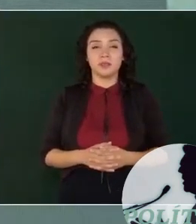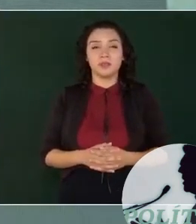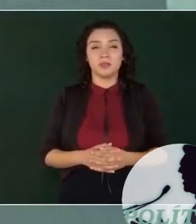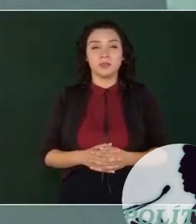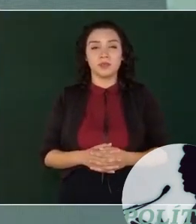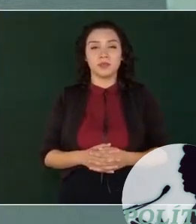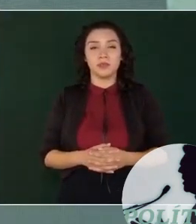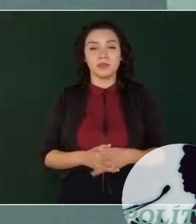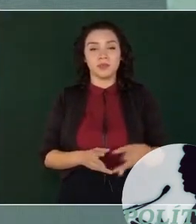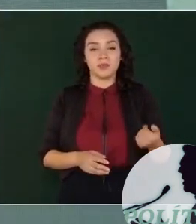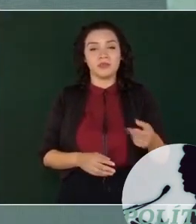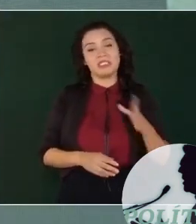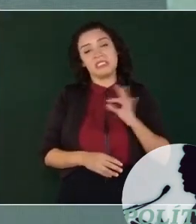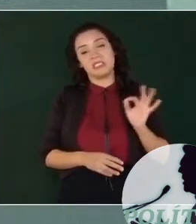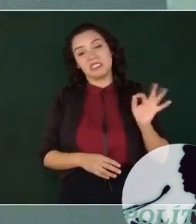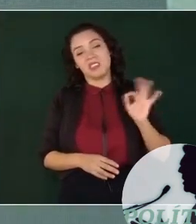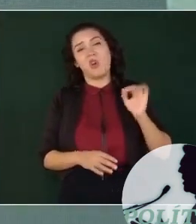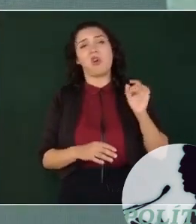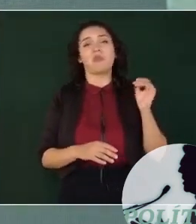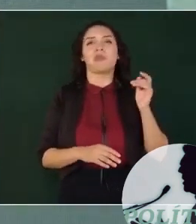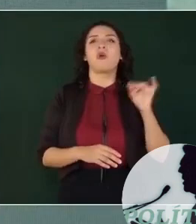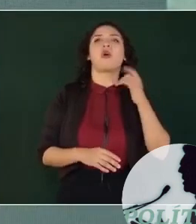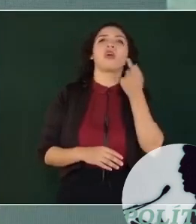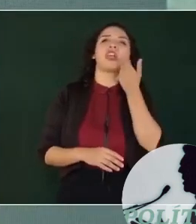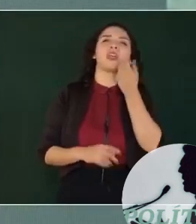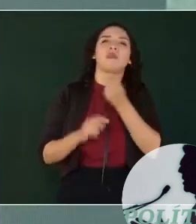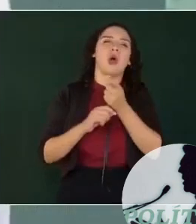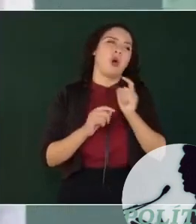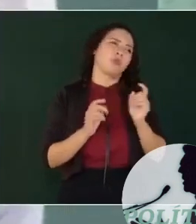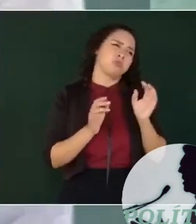es del bloque conservador o simpatiza con el grupo, que tampoco